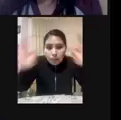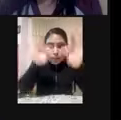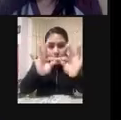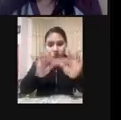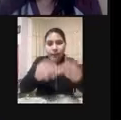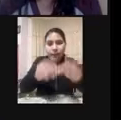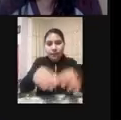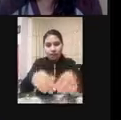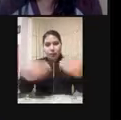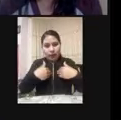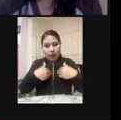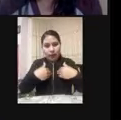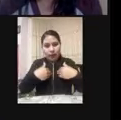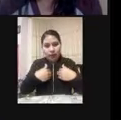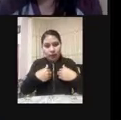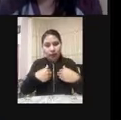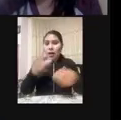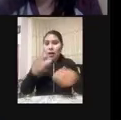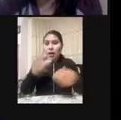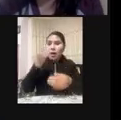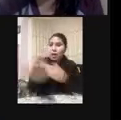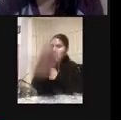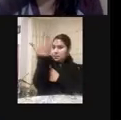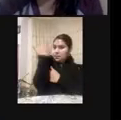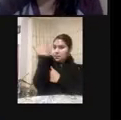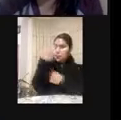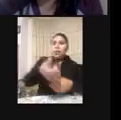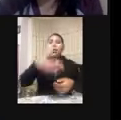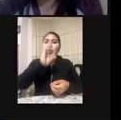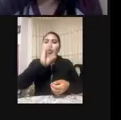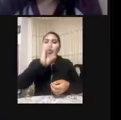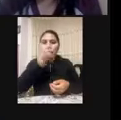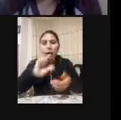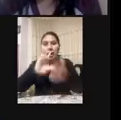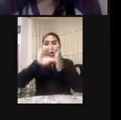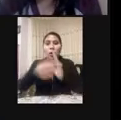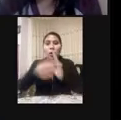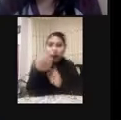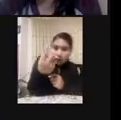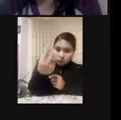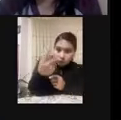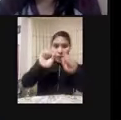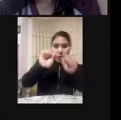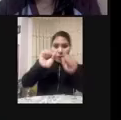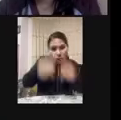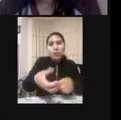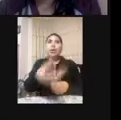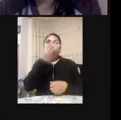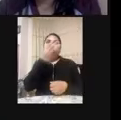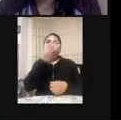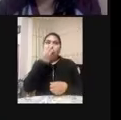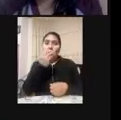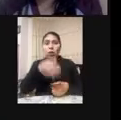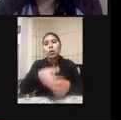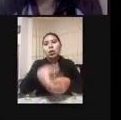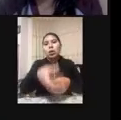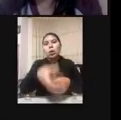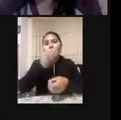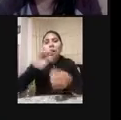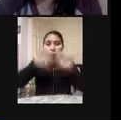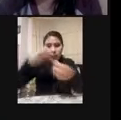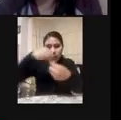que tengan un refrigerio de media mañana, que no siempre te va a hacer comida, puede ser algún tipo de fruta, algún licuado que se le pueda dar.